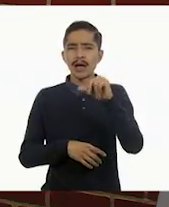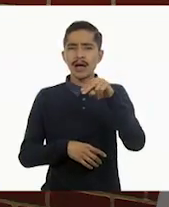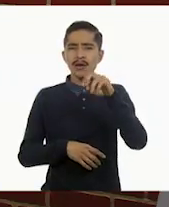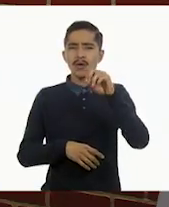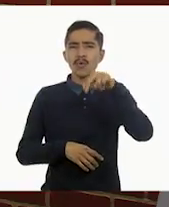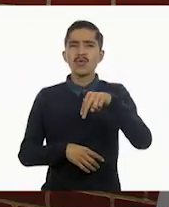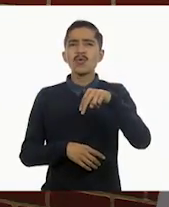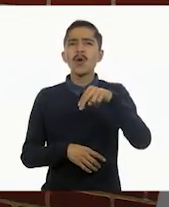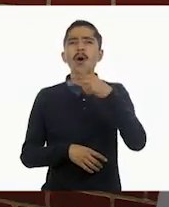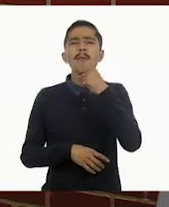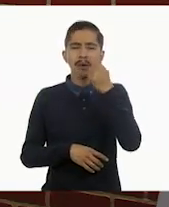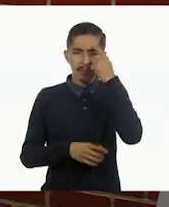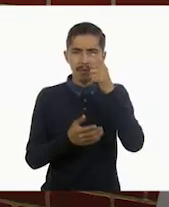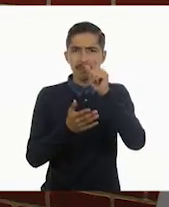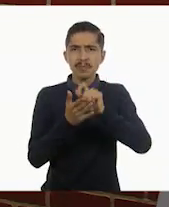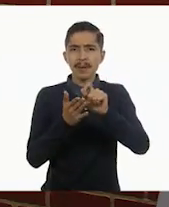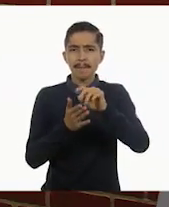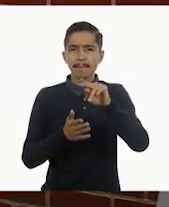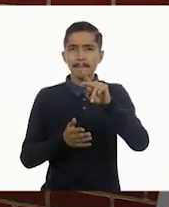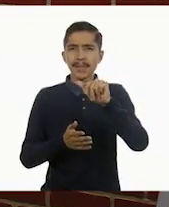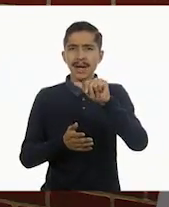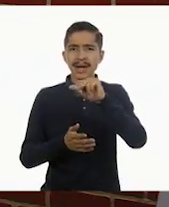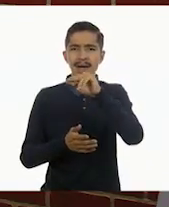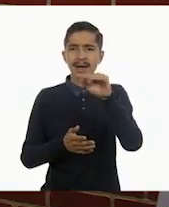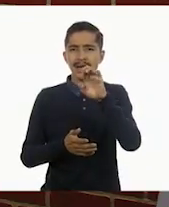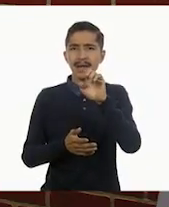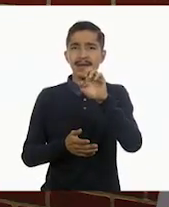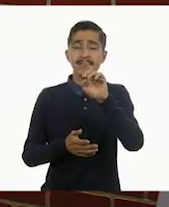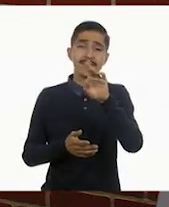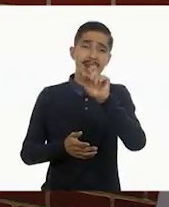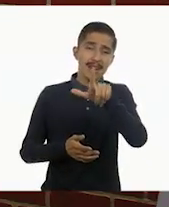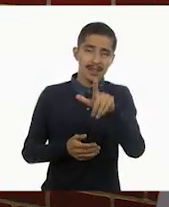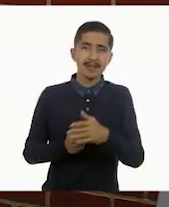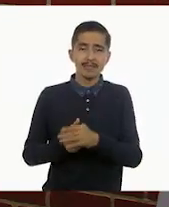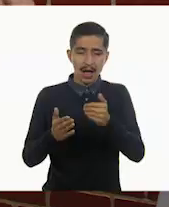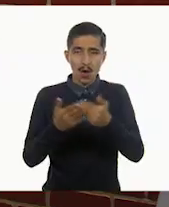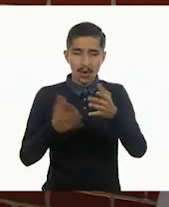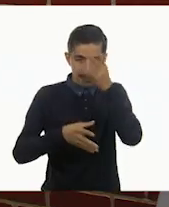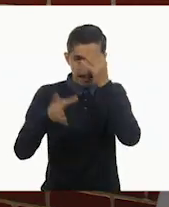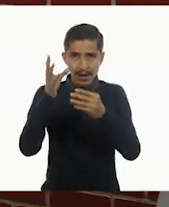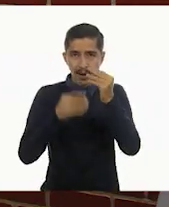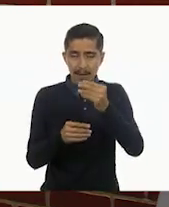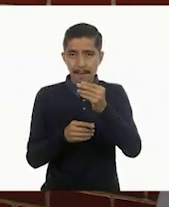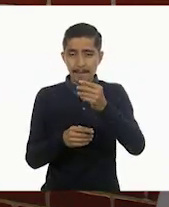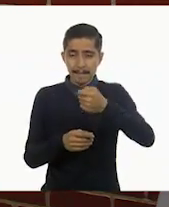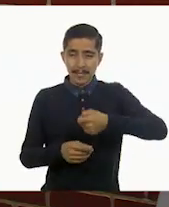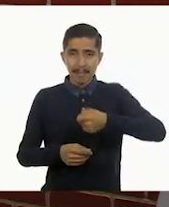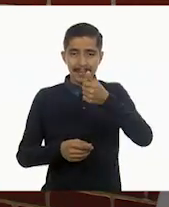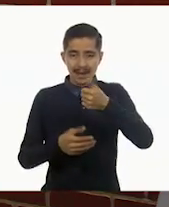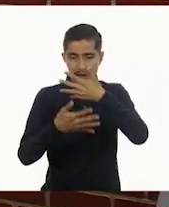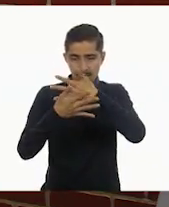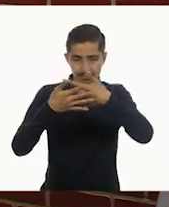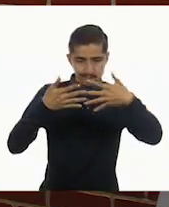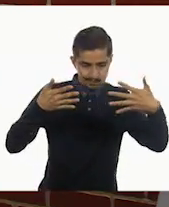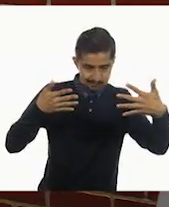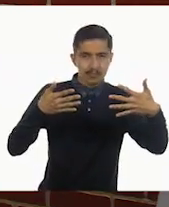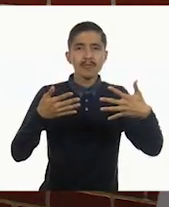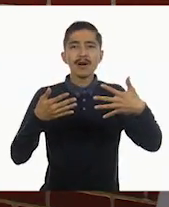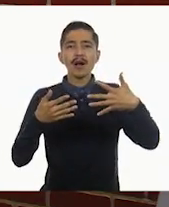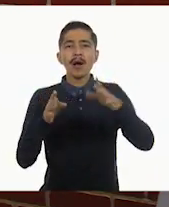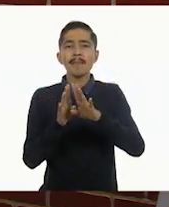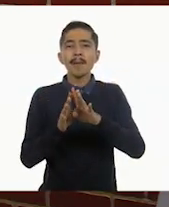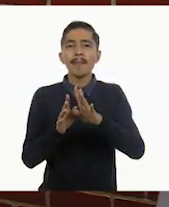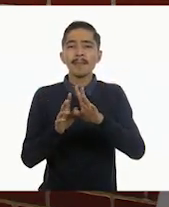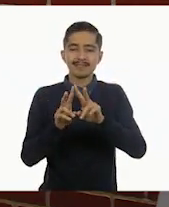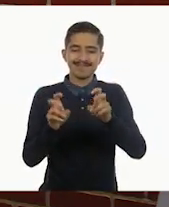un compositor que se llama Pachelbel. Y hoy vamos a aprender las primeras notas, las primeras frases de